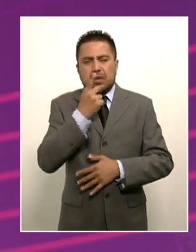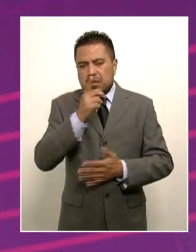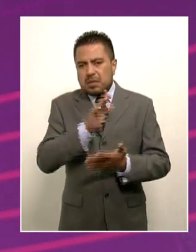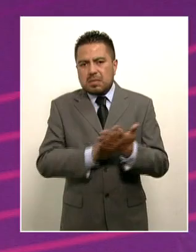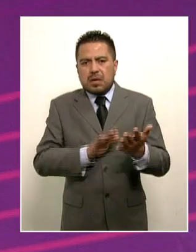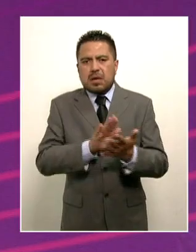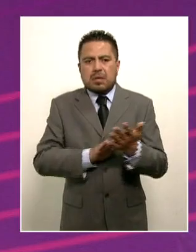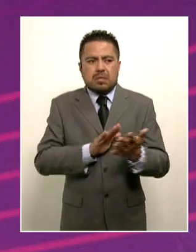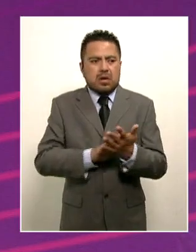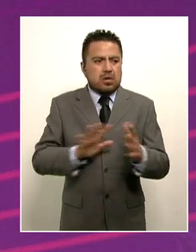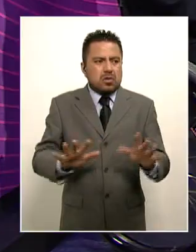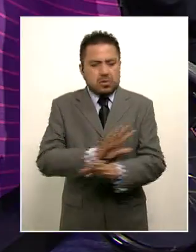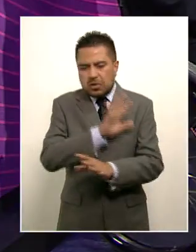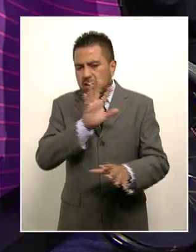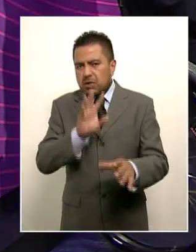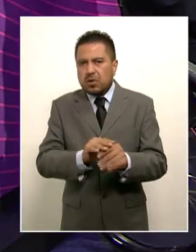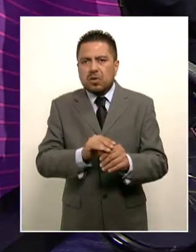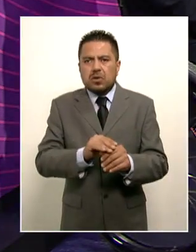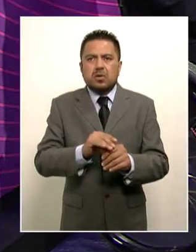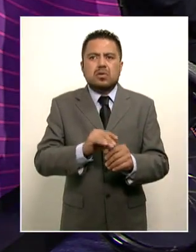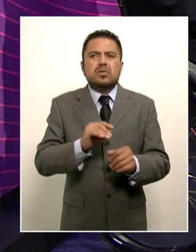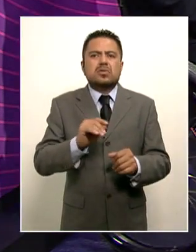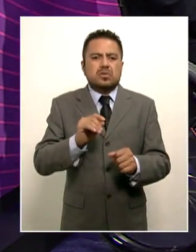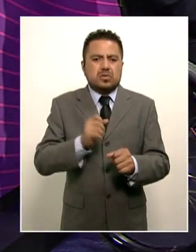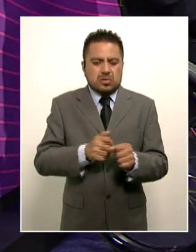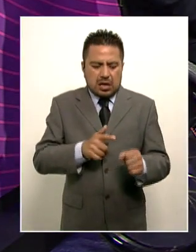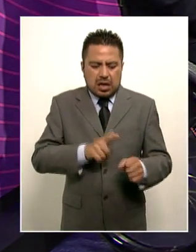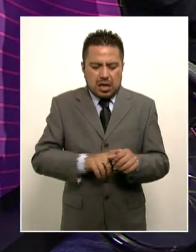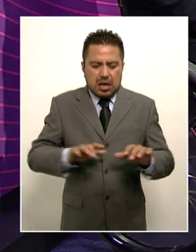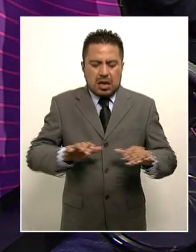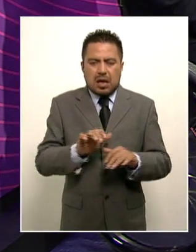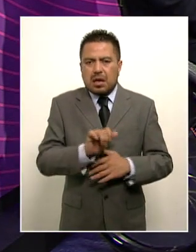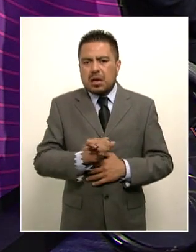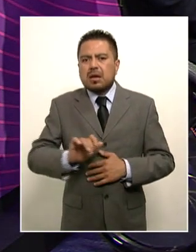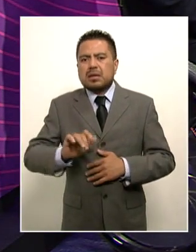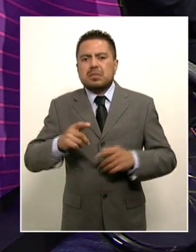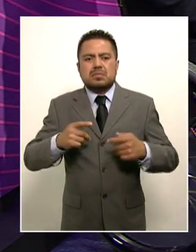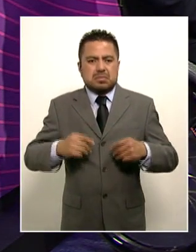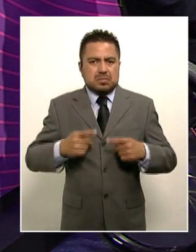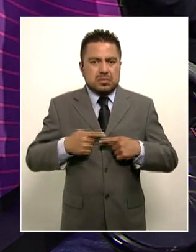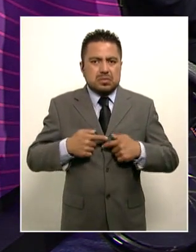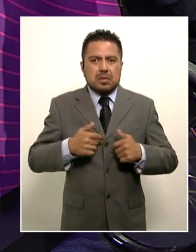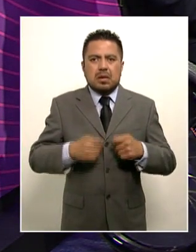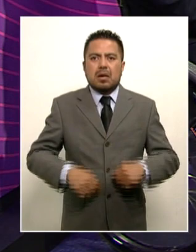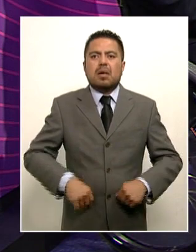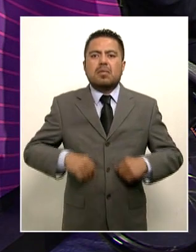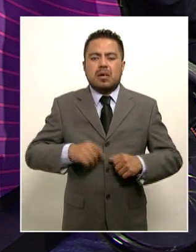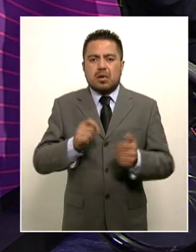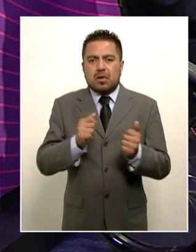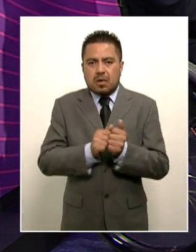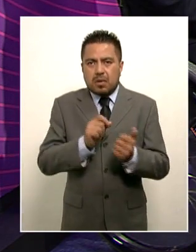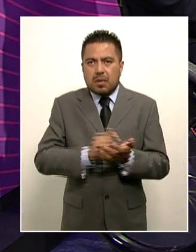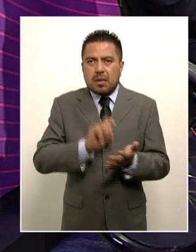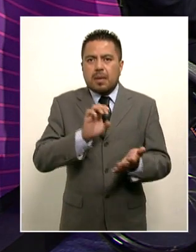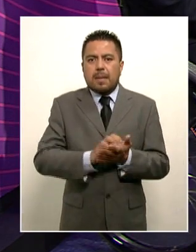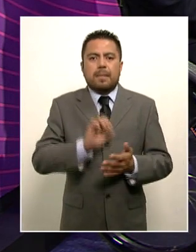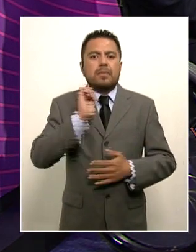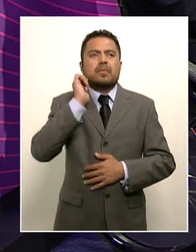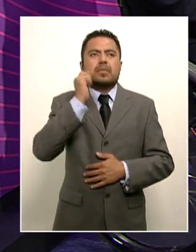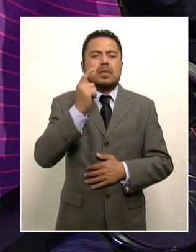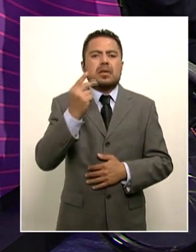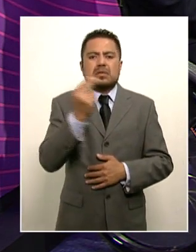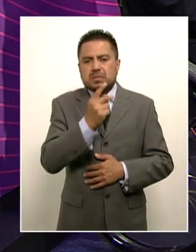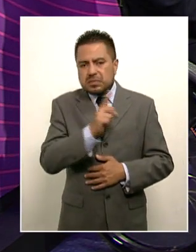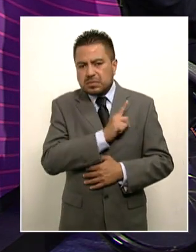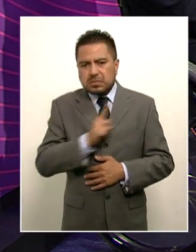papel que tienen todos los actores sociales en relación con las personas que viven con una discapacidad es algo que